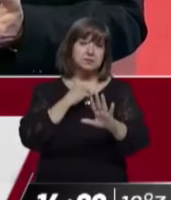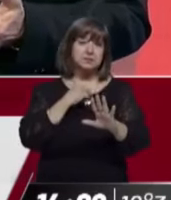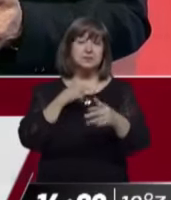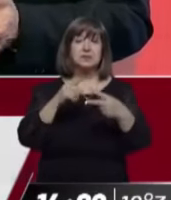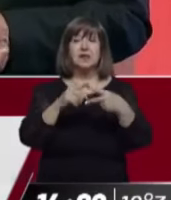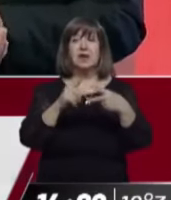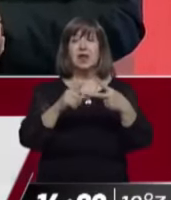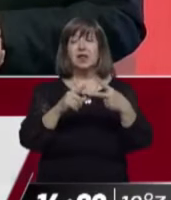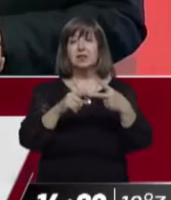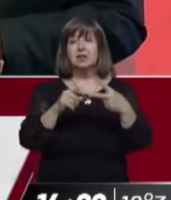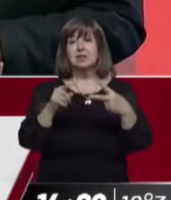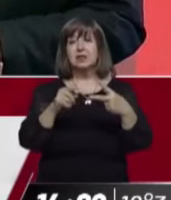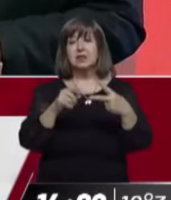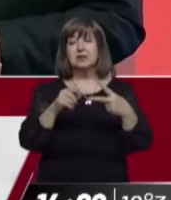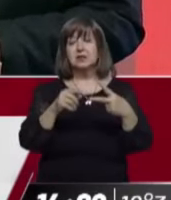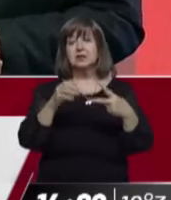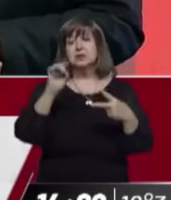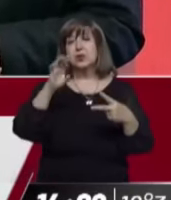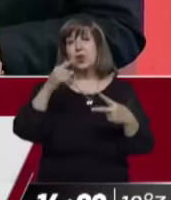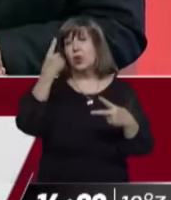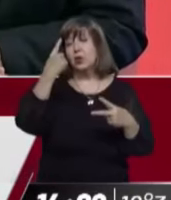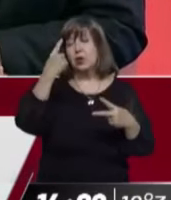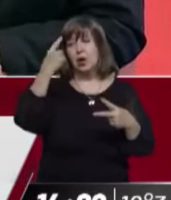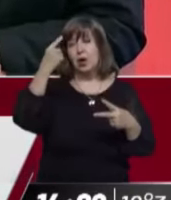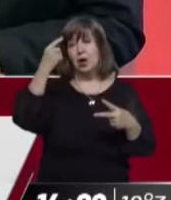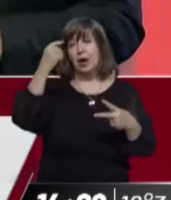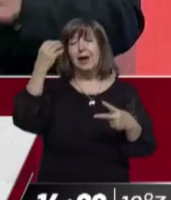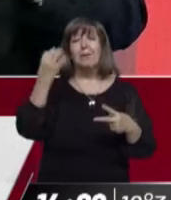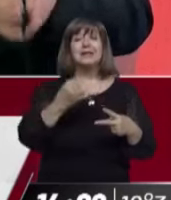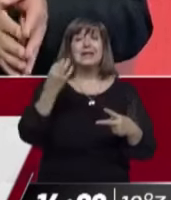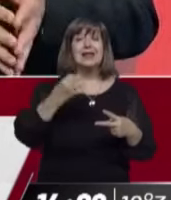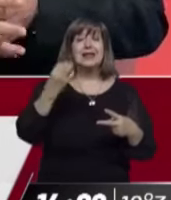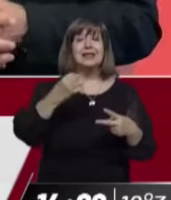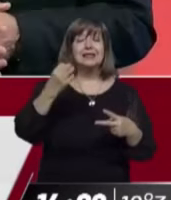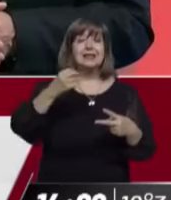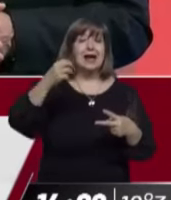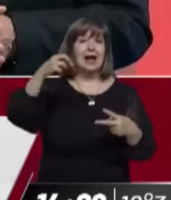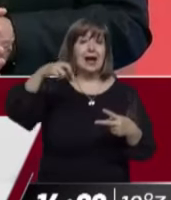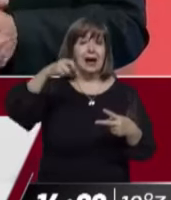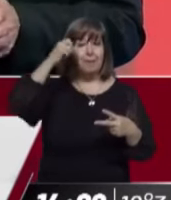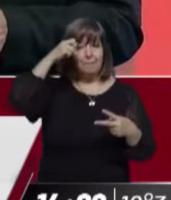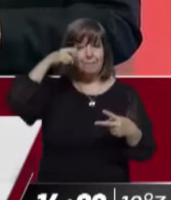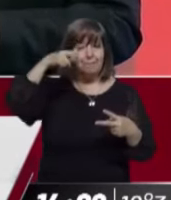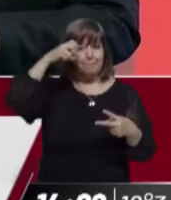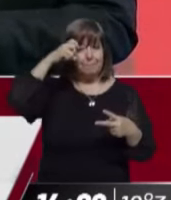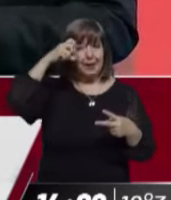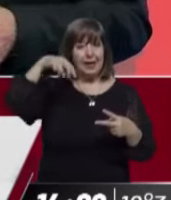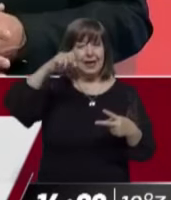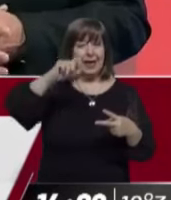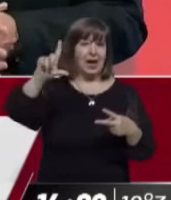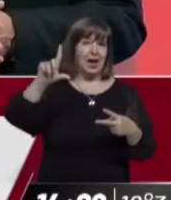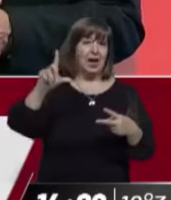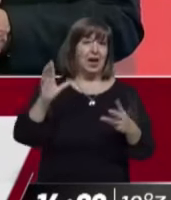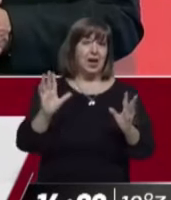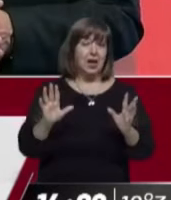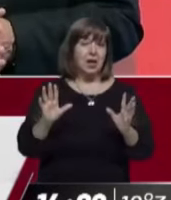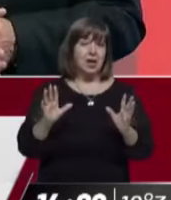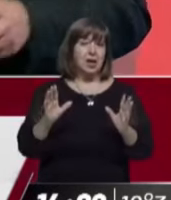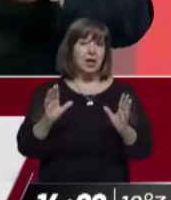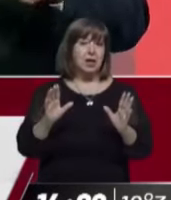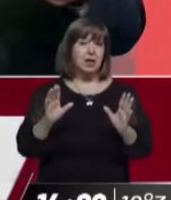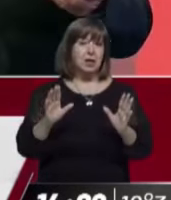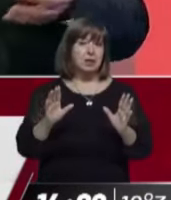y es el único especialista en temas penales. El único especialista, bueno, será especialista en temas penales. He allí sus